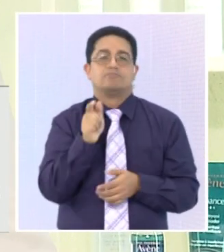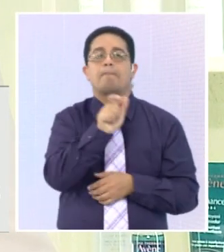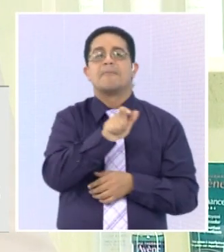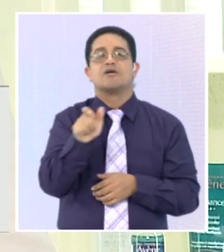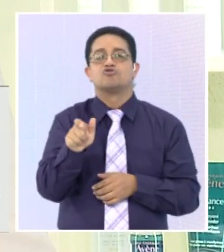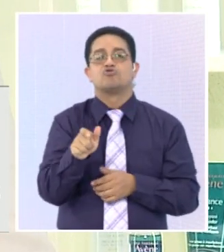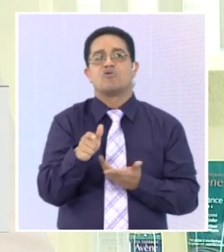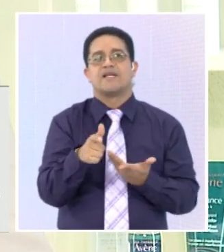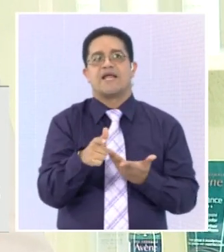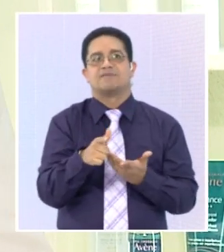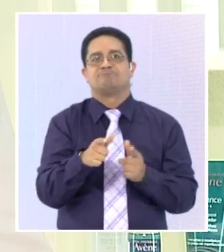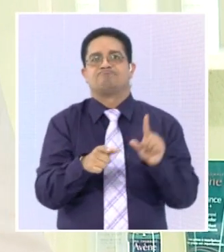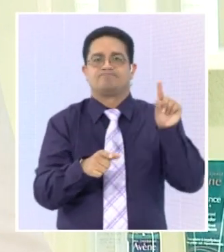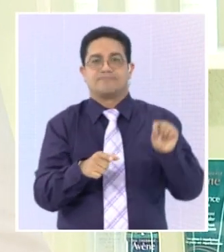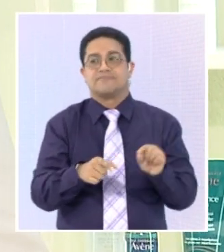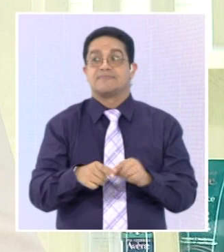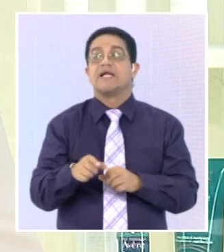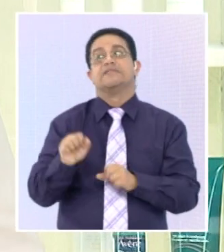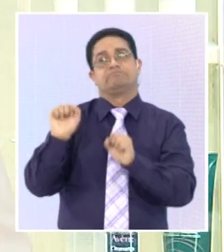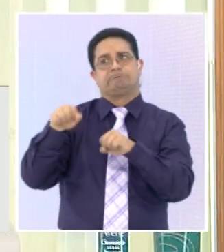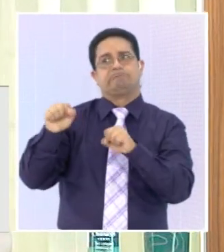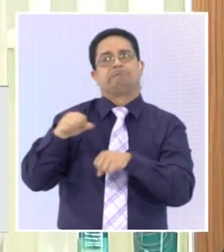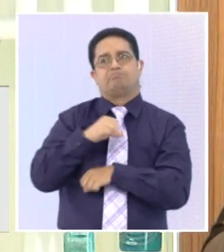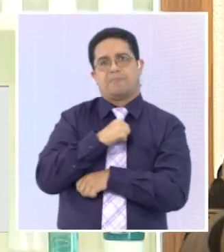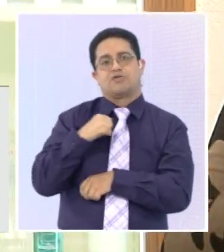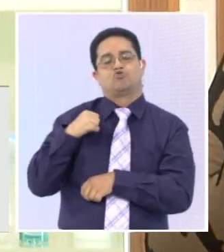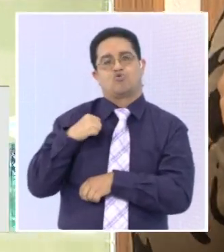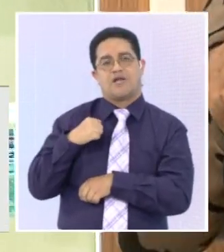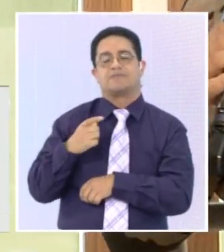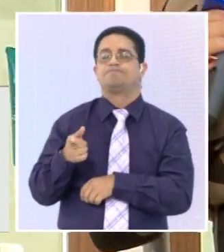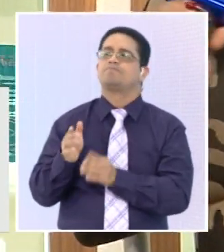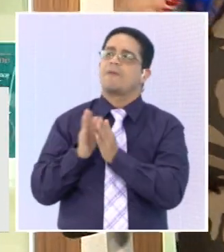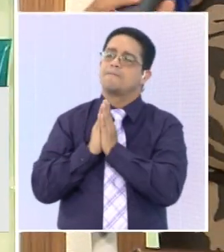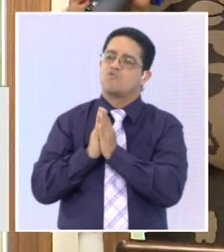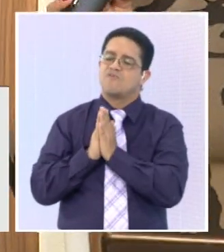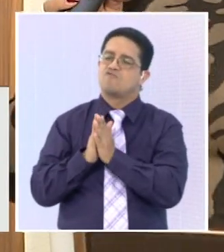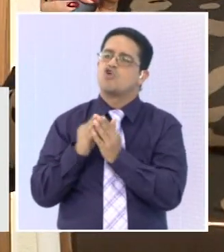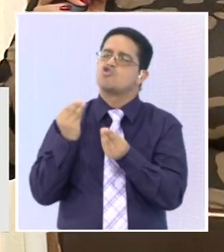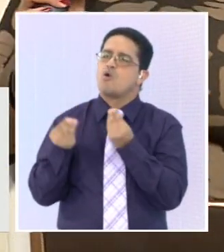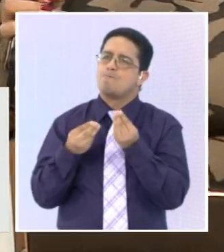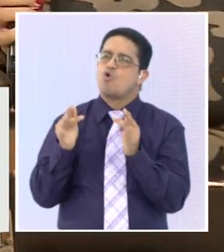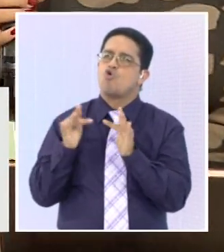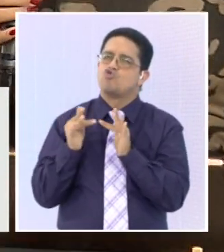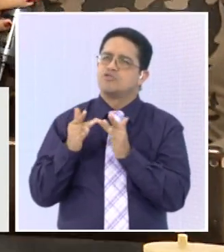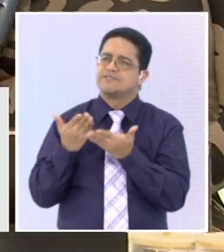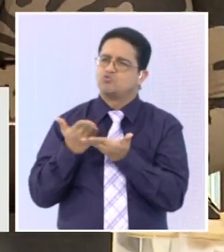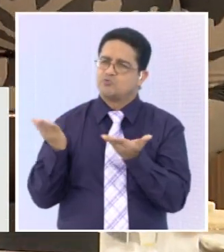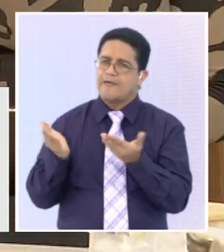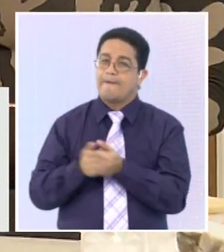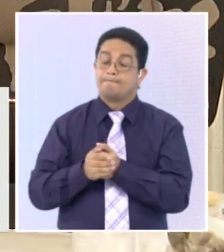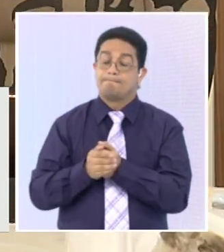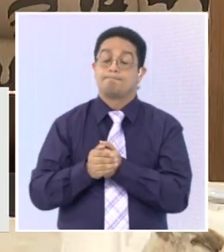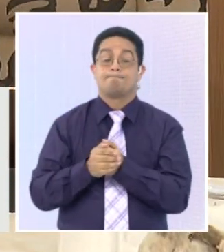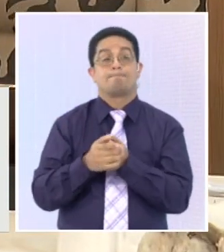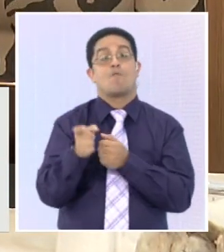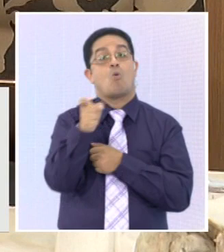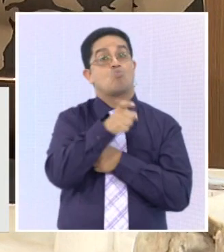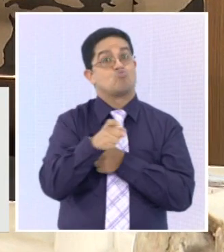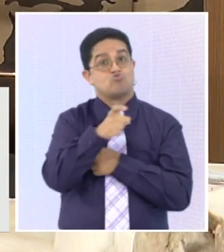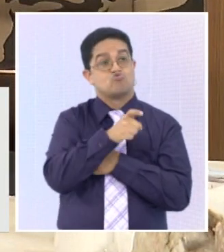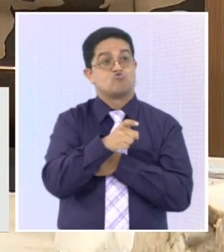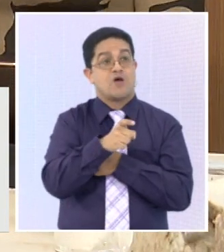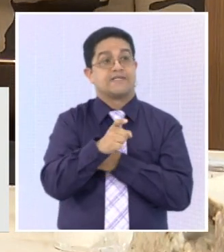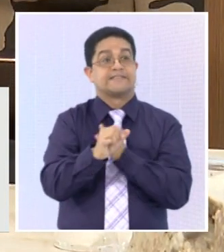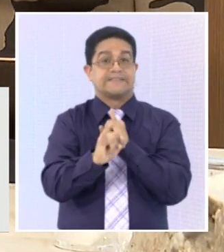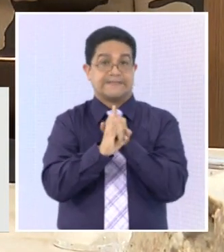bajos recursos. Y son bastante personalizados. Omar, danos los mecanismos de contacto para ustedes. Bueno, nos pueden buscar en nuestra página